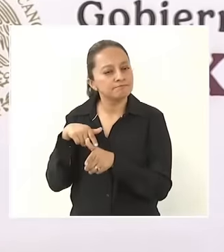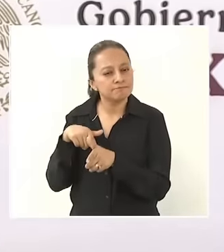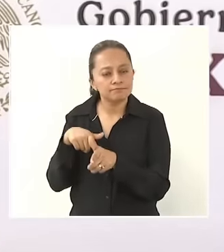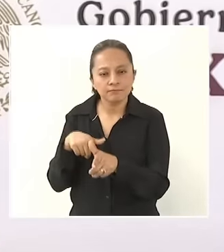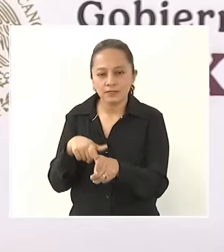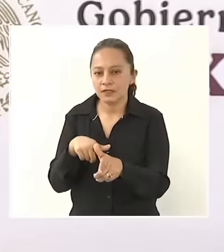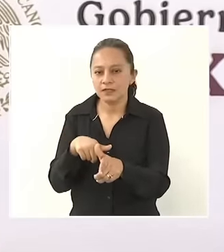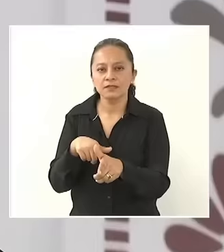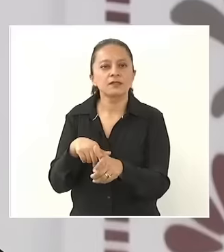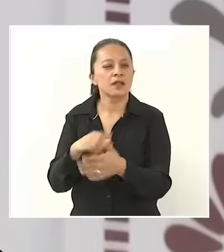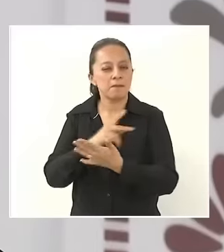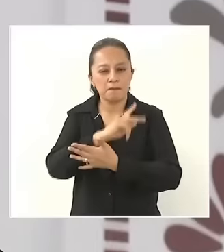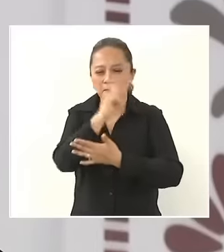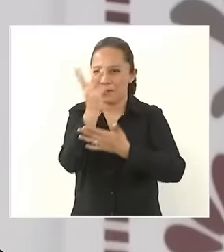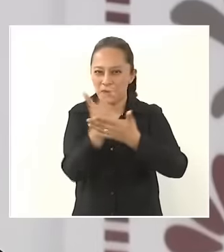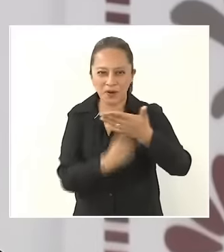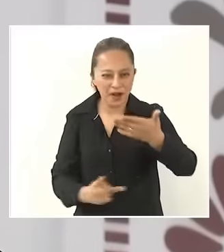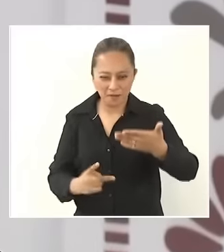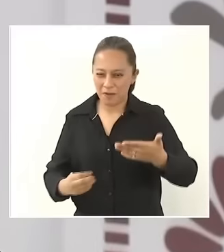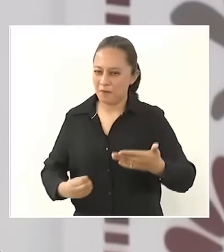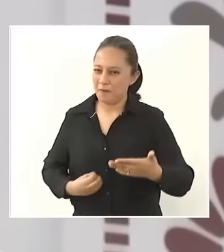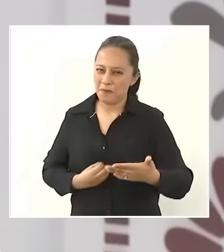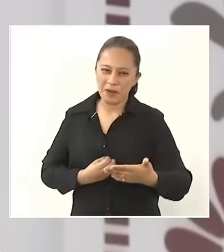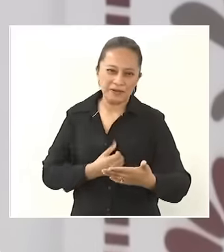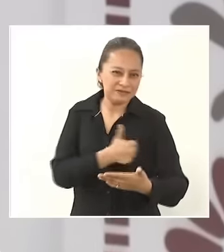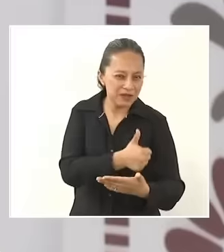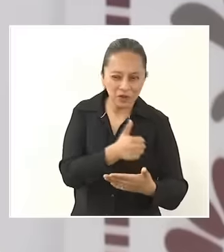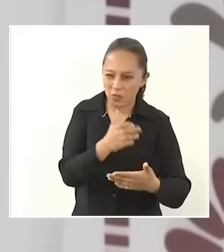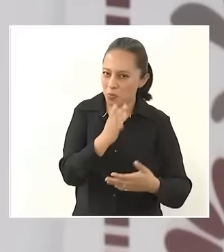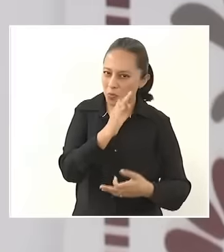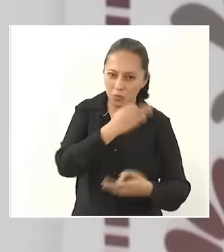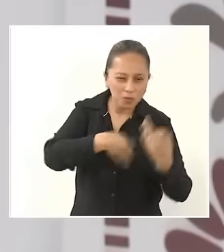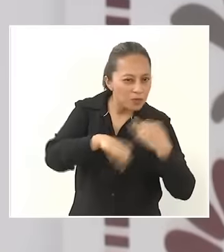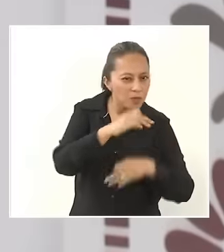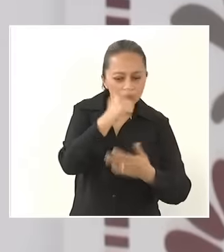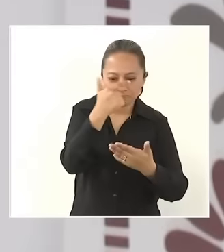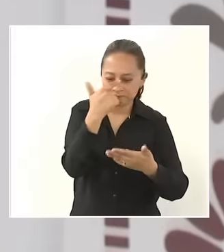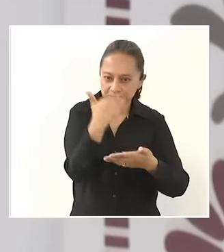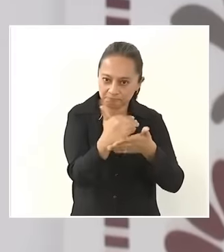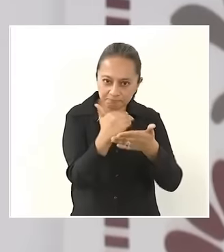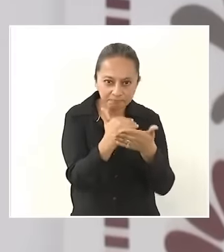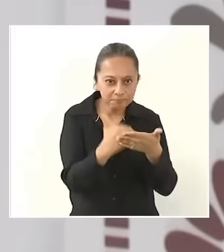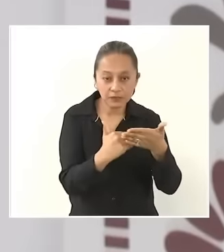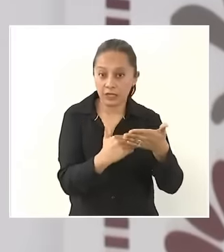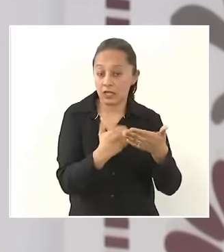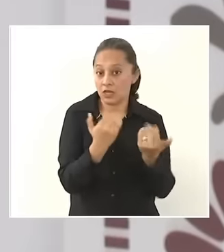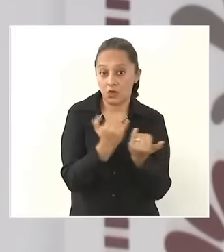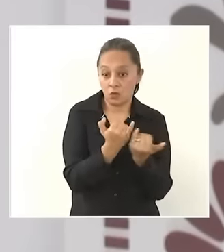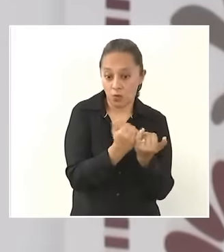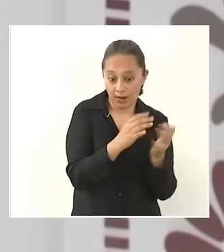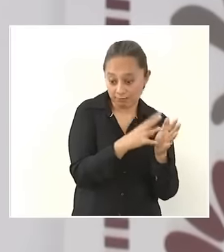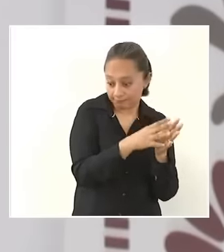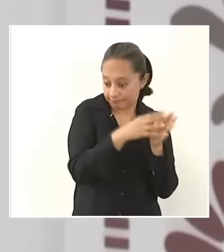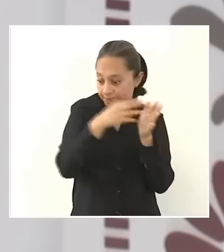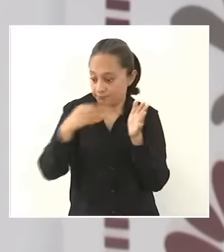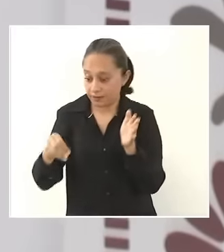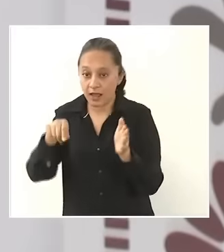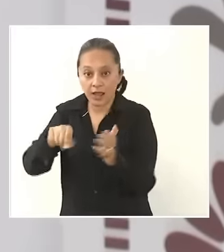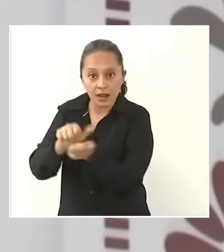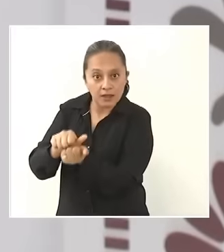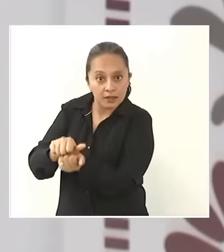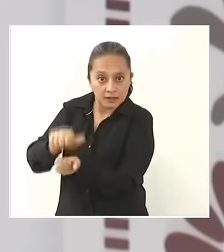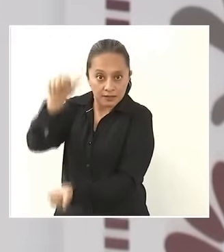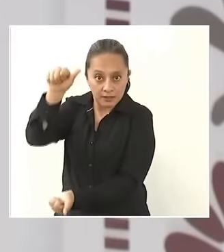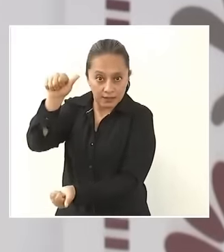los programas de bienestar, todos. Y además van a estar en la Constitución para que nadie nunca